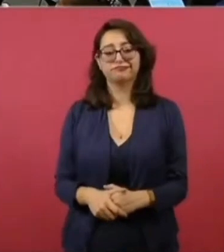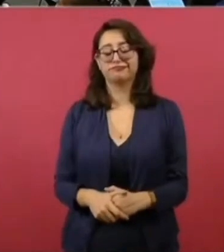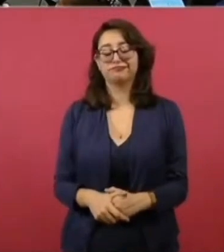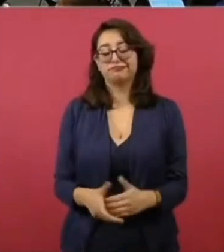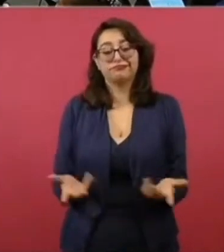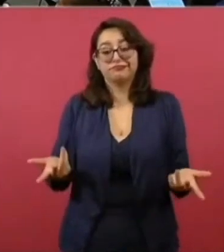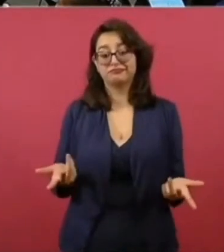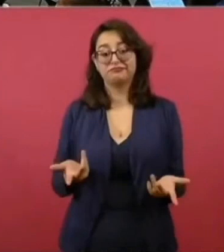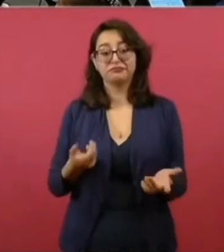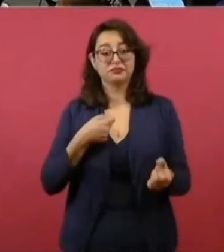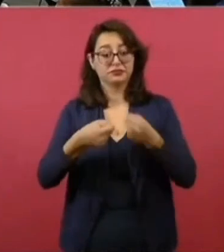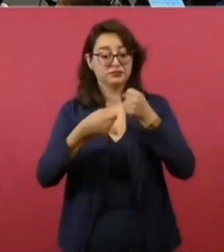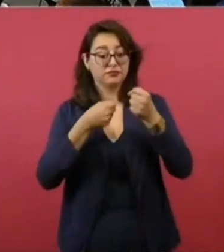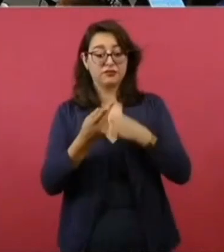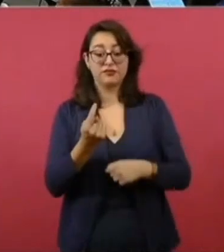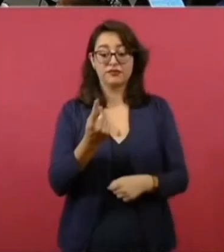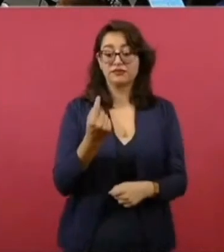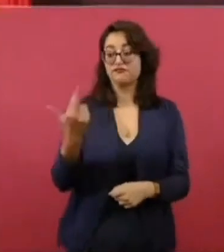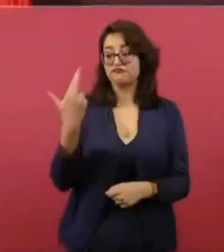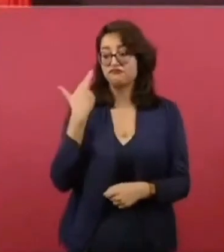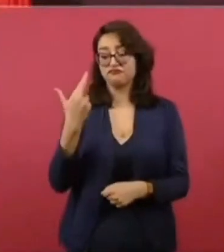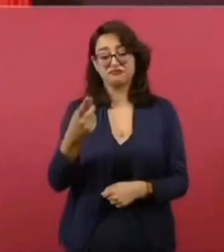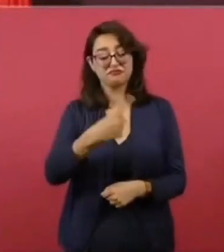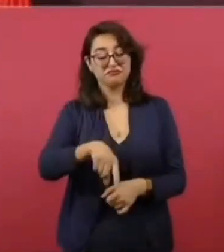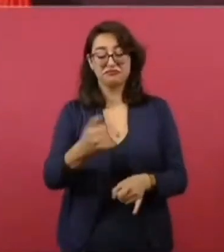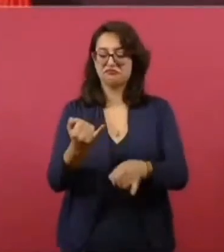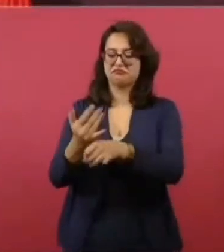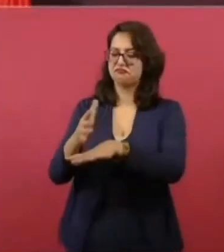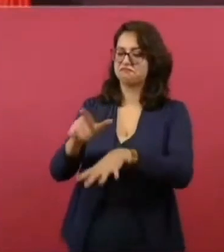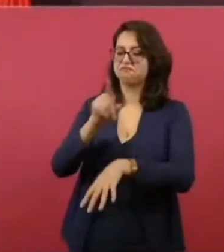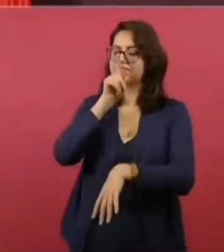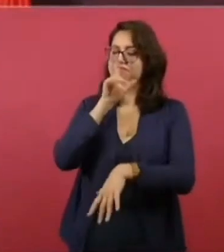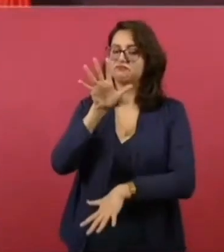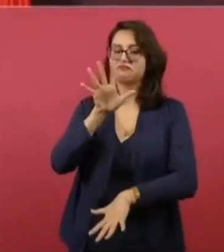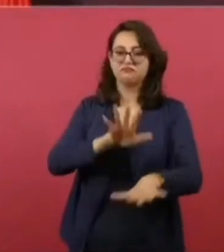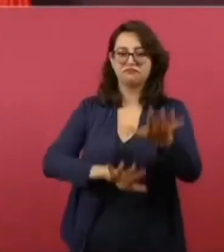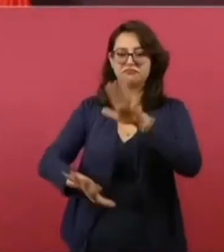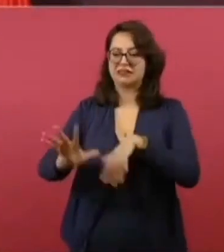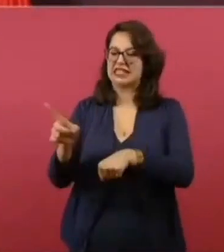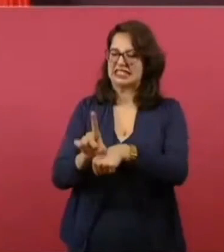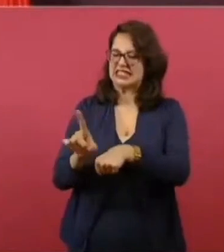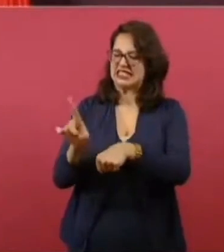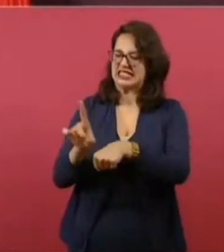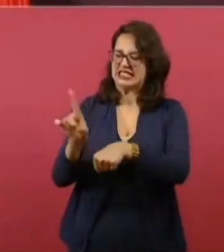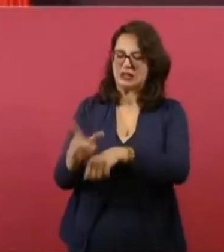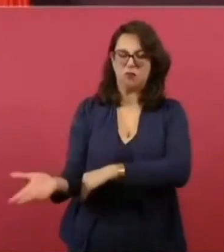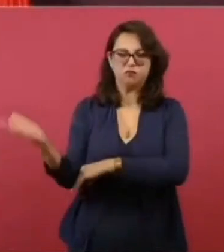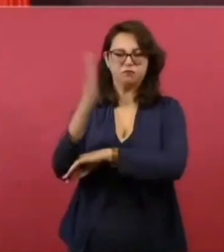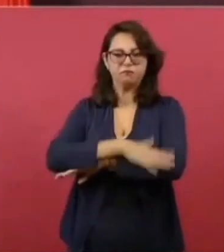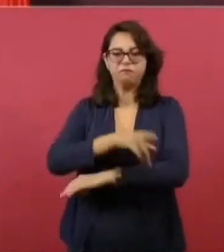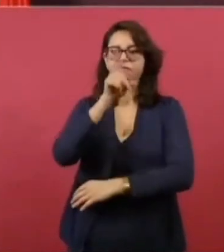de manipulación, que no de información, estar mintiendo minuto a minuto, pero